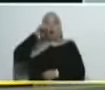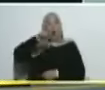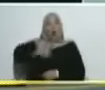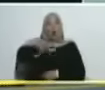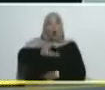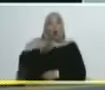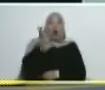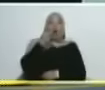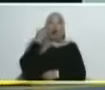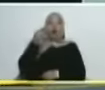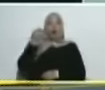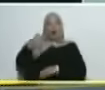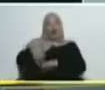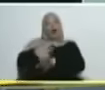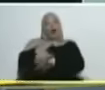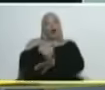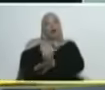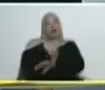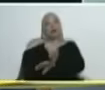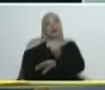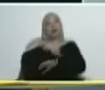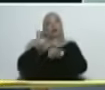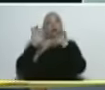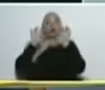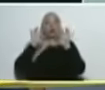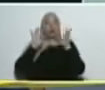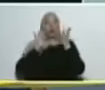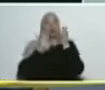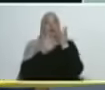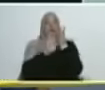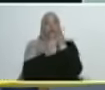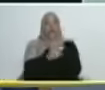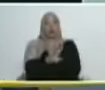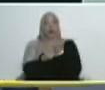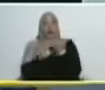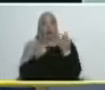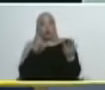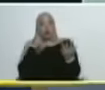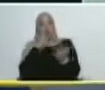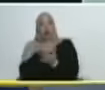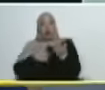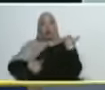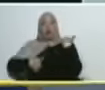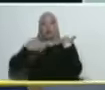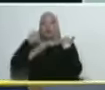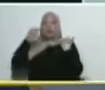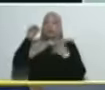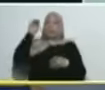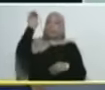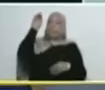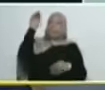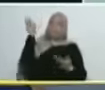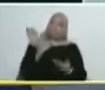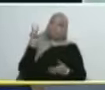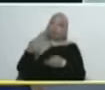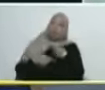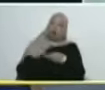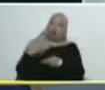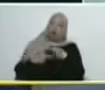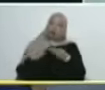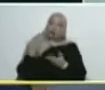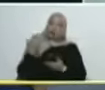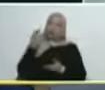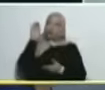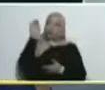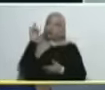las calles que con sus ojos ve el presente y ve el futuro de la revolución